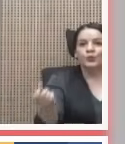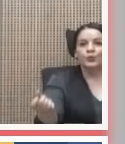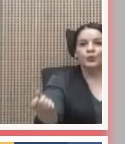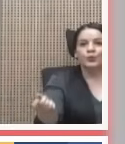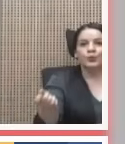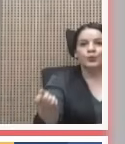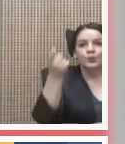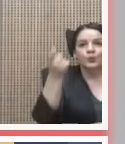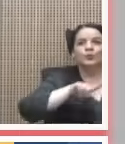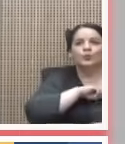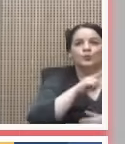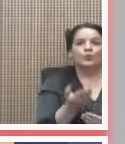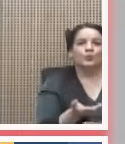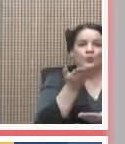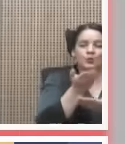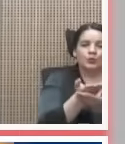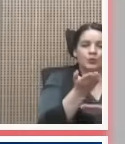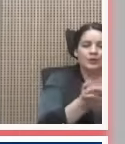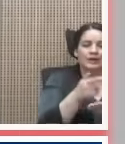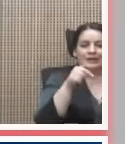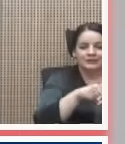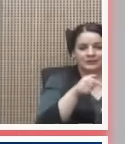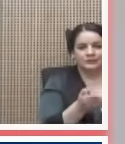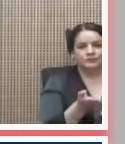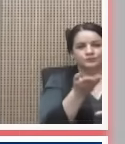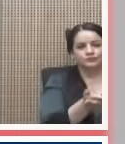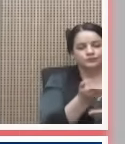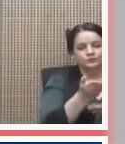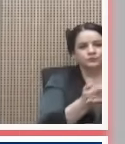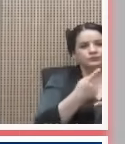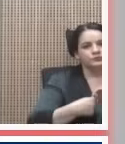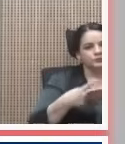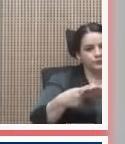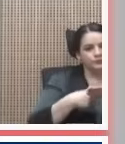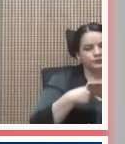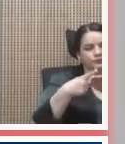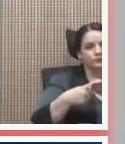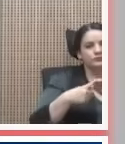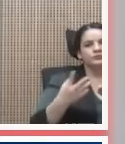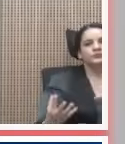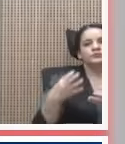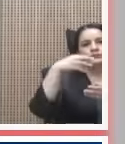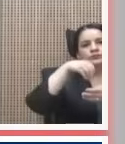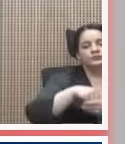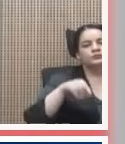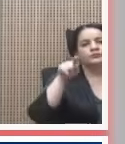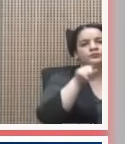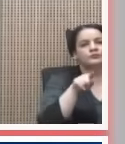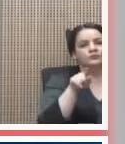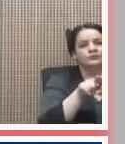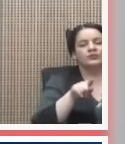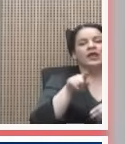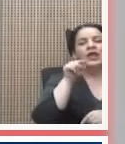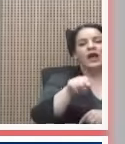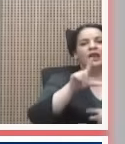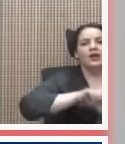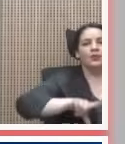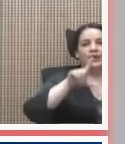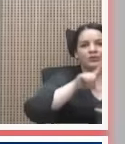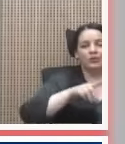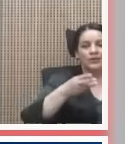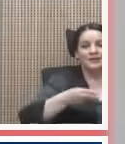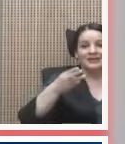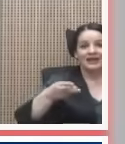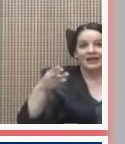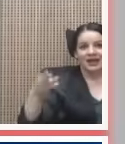estábamos proponiendo en esa moción que discutíamos que tomáramos en consideración a la ANAME, porque la obra que